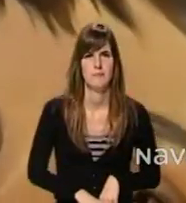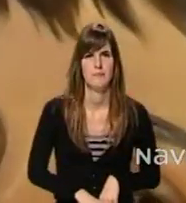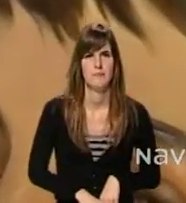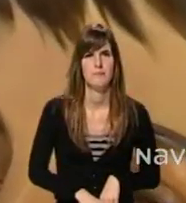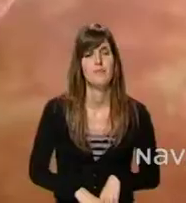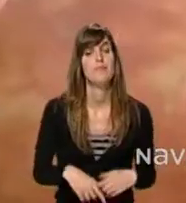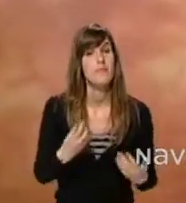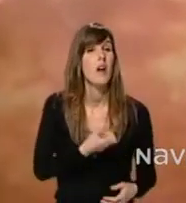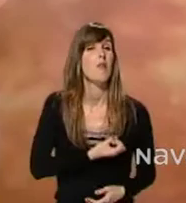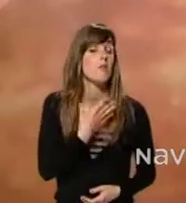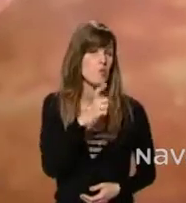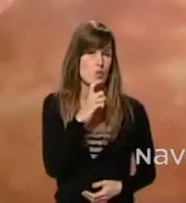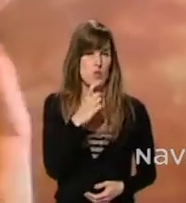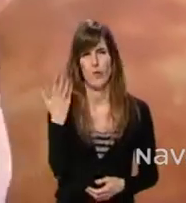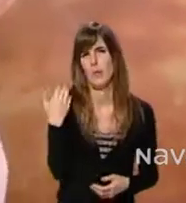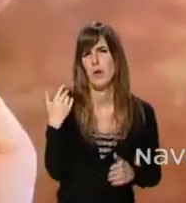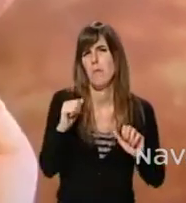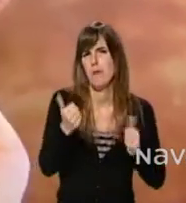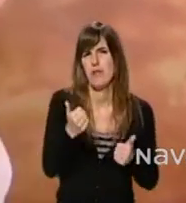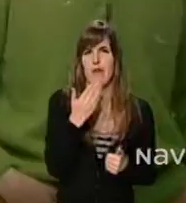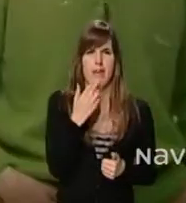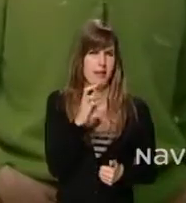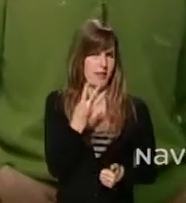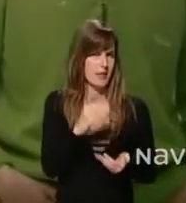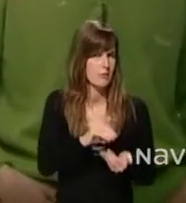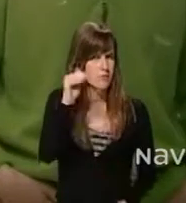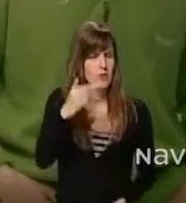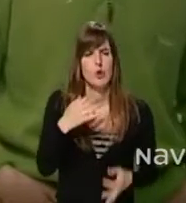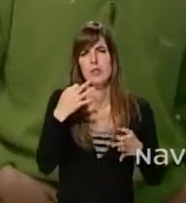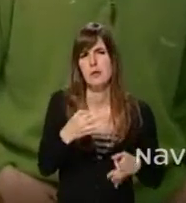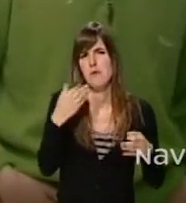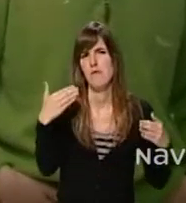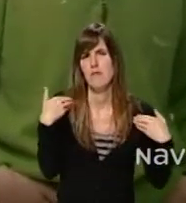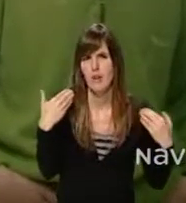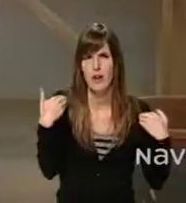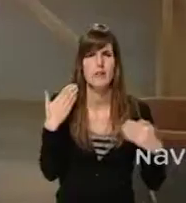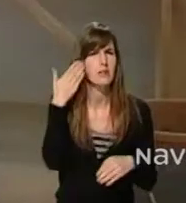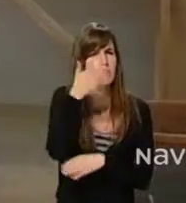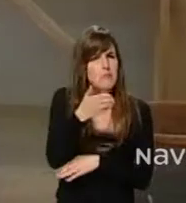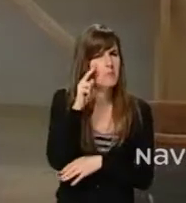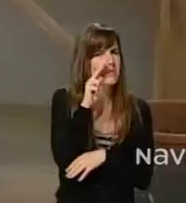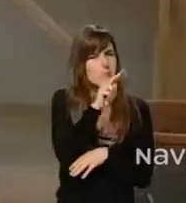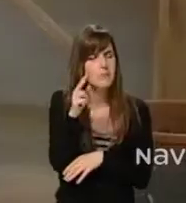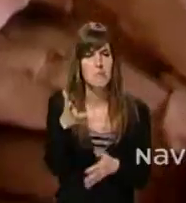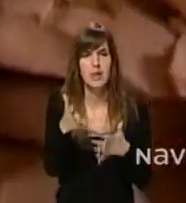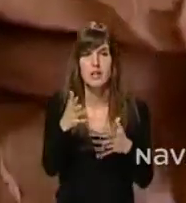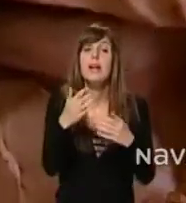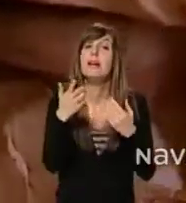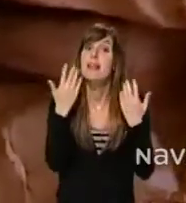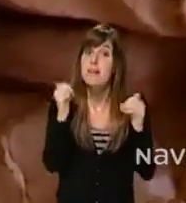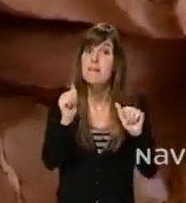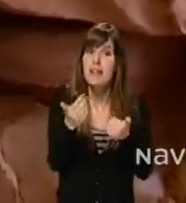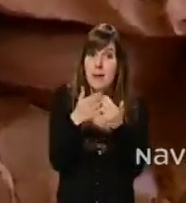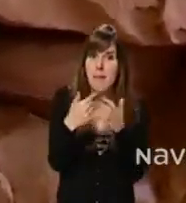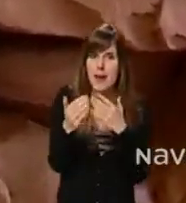La afición la he tenido desde pequeño, desde que tenía 3 años, que iba a los gigantes y siempre me han gustado. El dedicarme a construirlos, esto es una